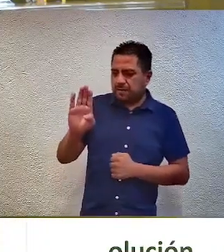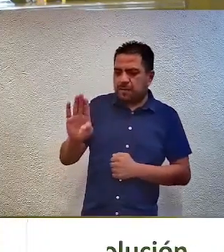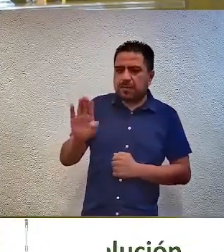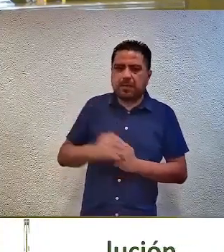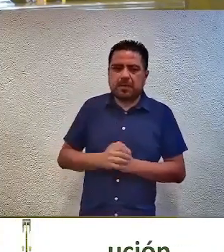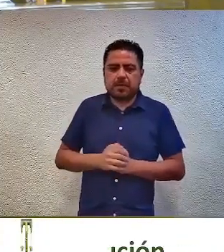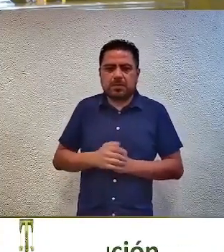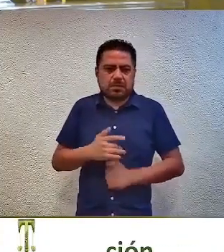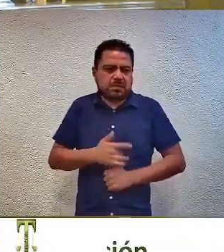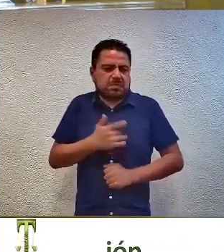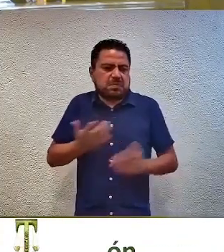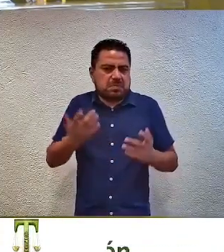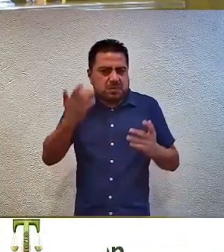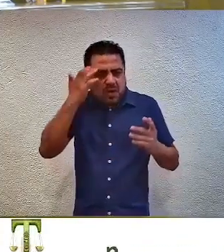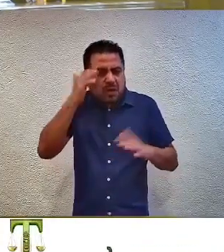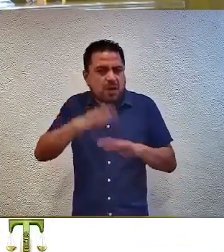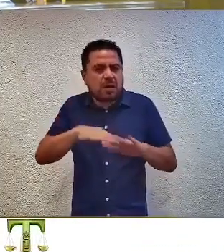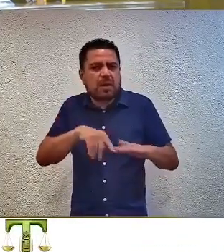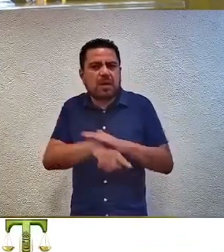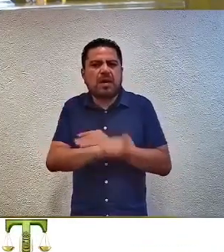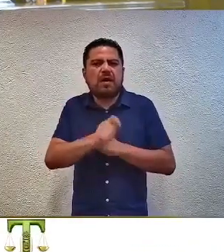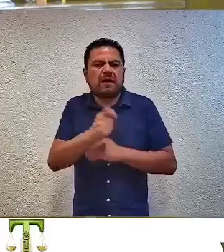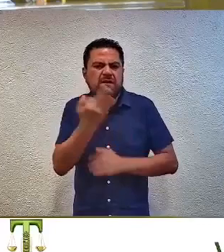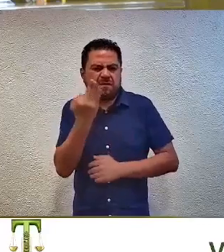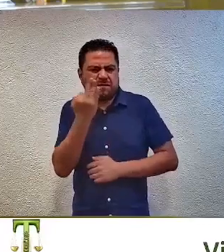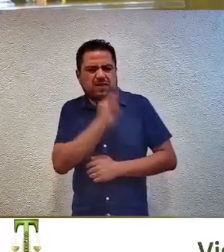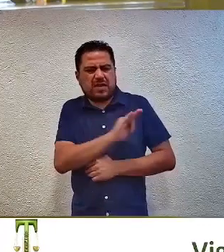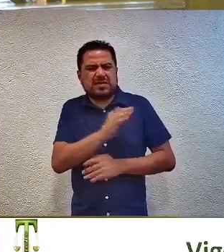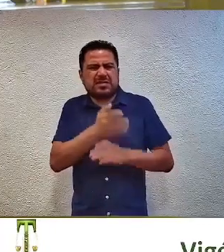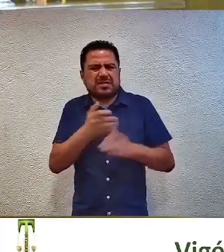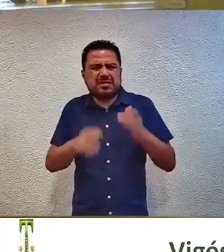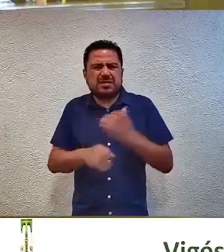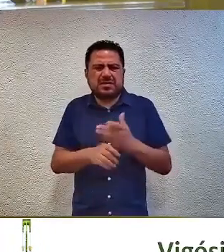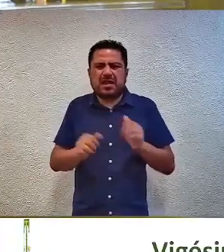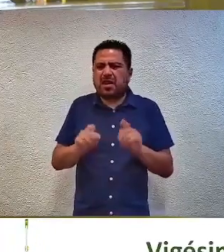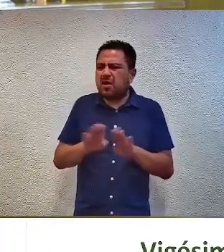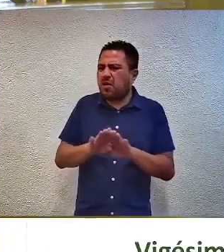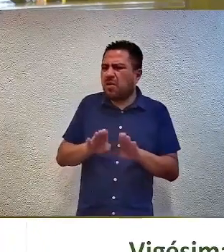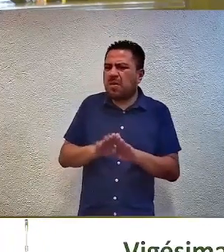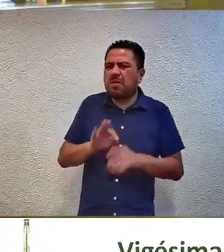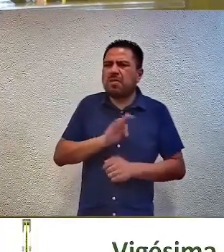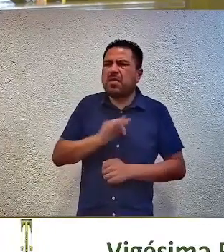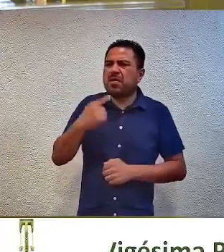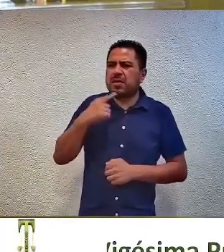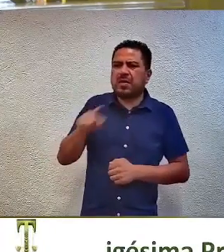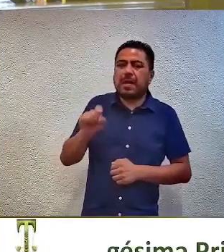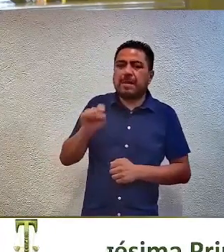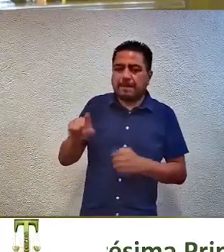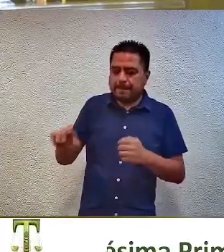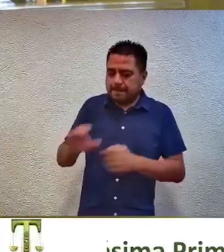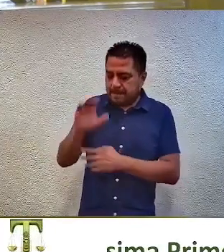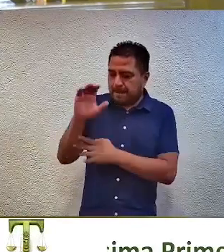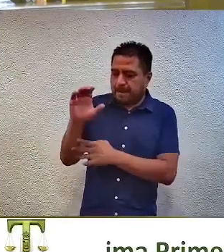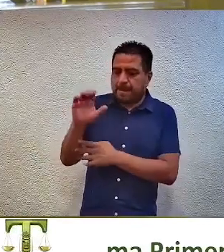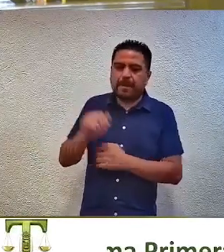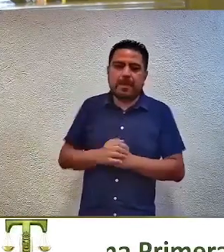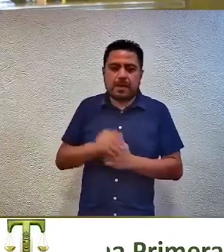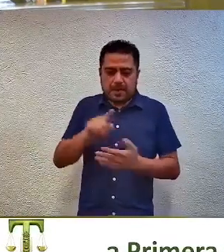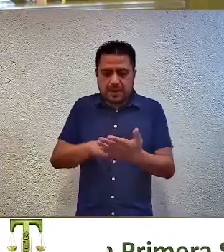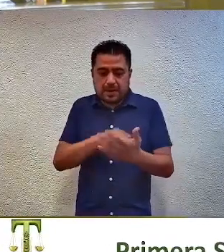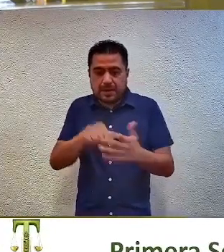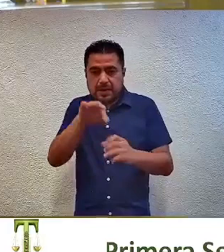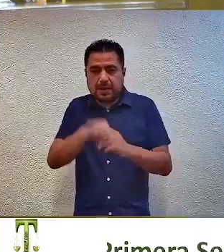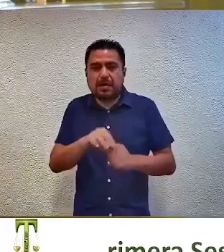subjetivo, con el conocimiento o a sabiendas de la falsedad de los hechos o delitos que se imputan. Y C, electoral, que